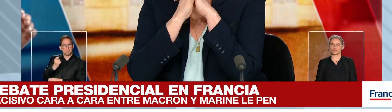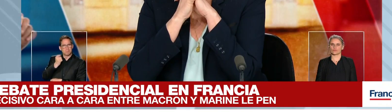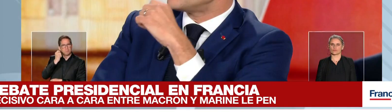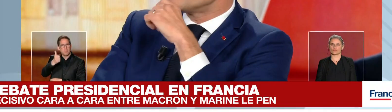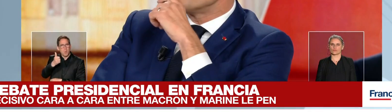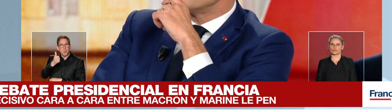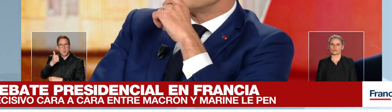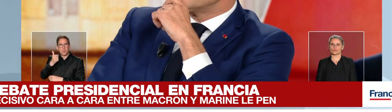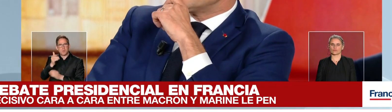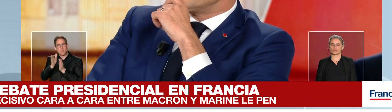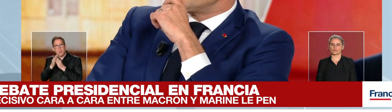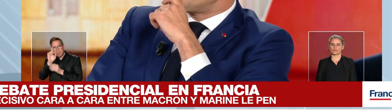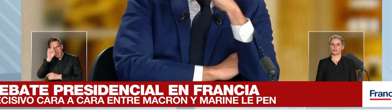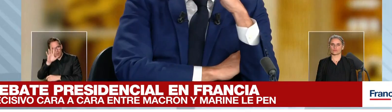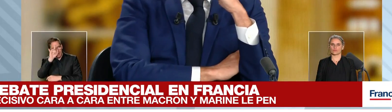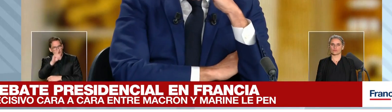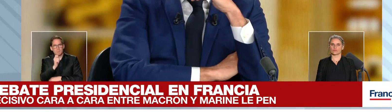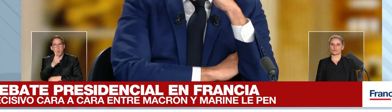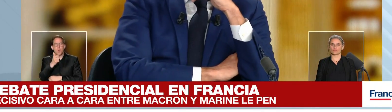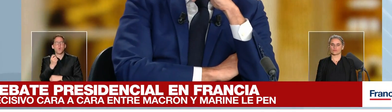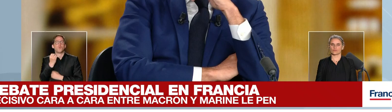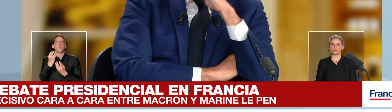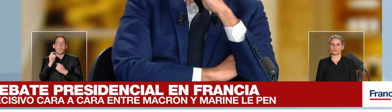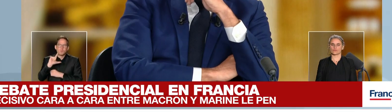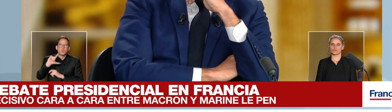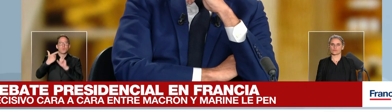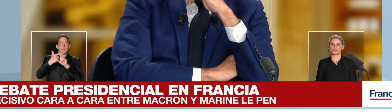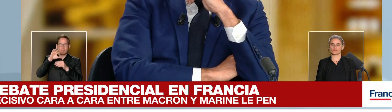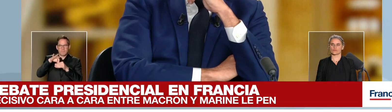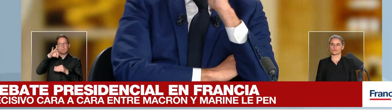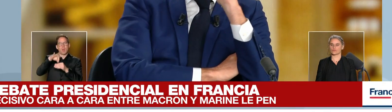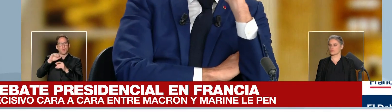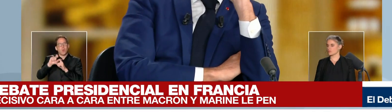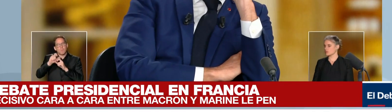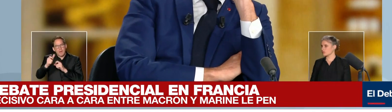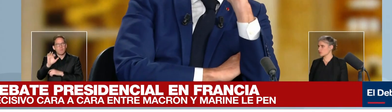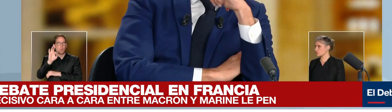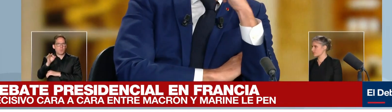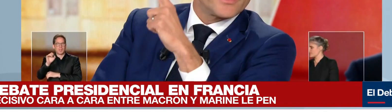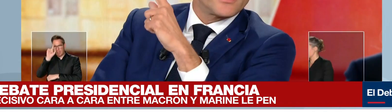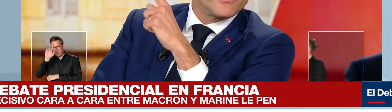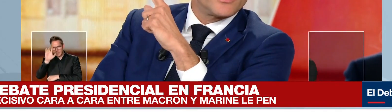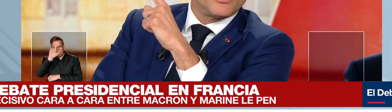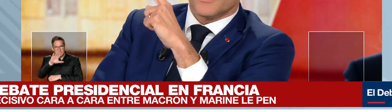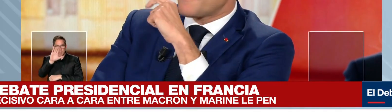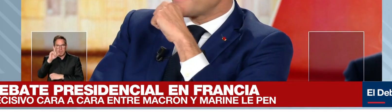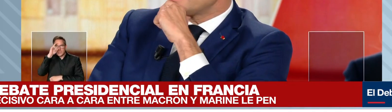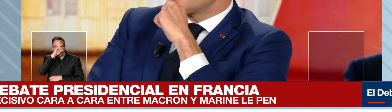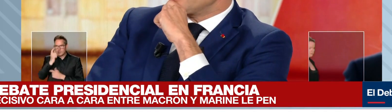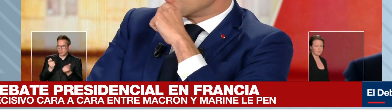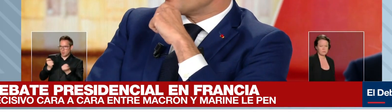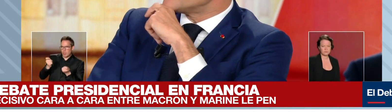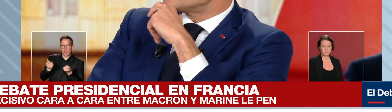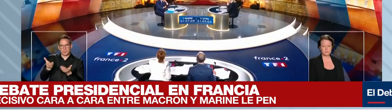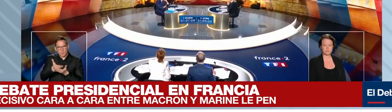primer mandato. A veces lo hicieron en el segundo. Era difícil incluso hacerse la pregunta de